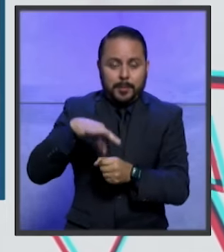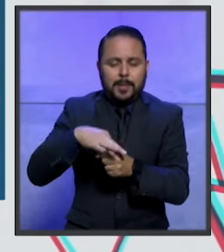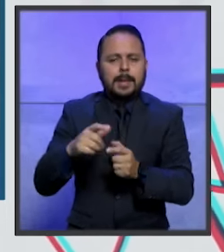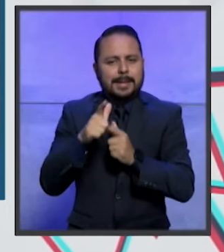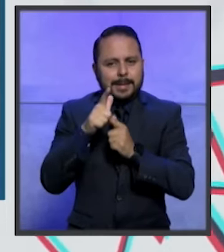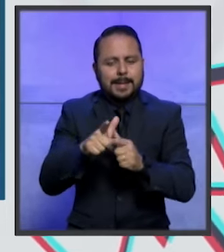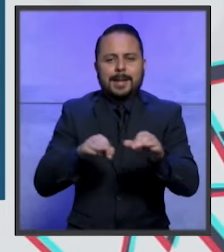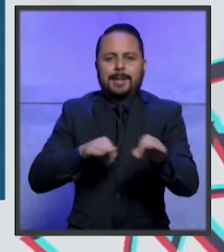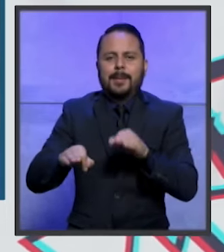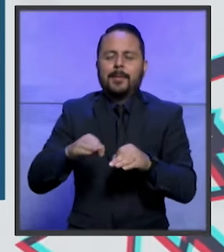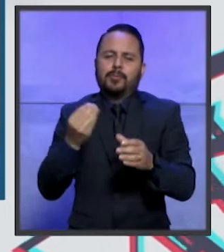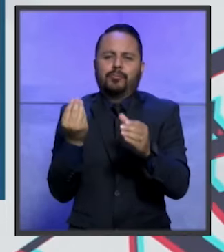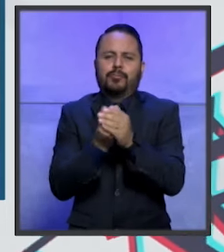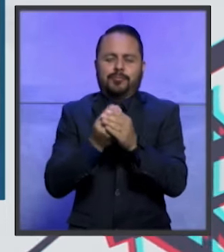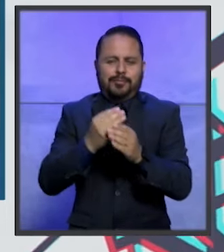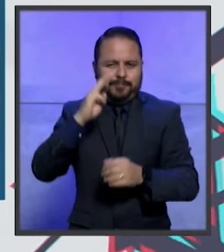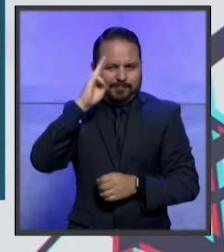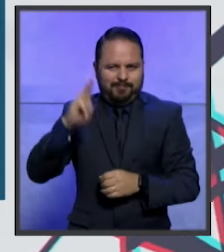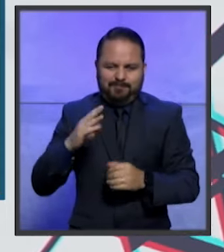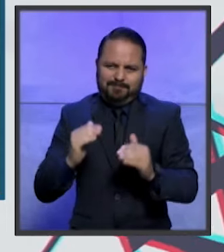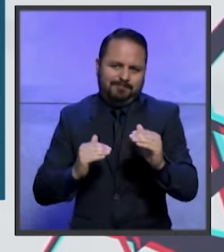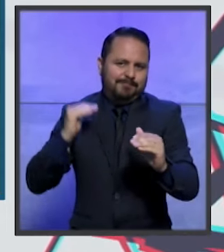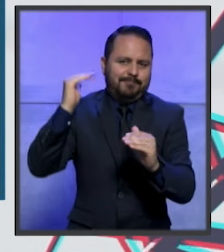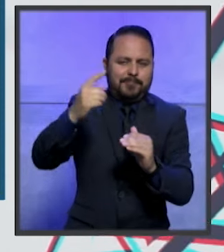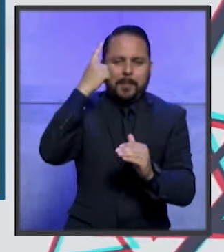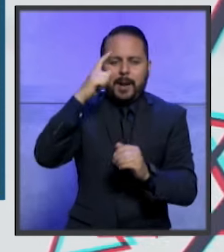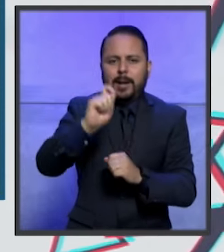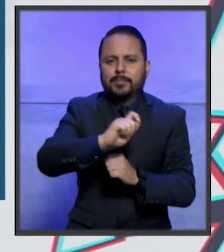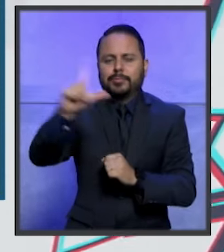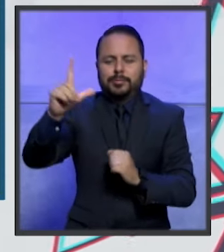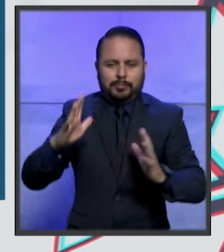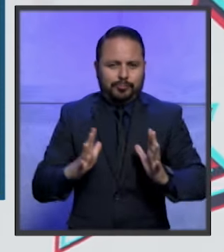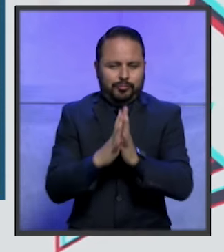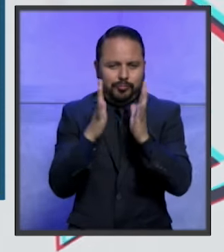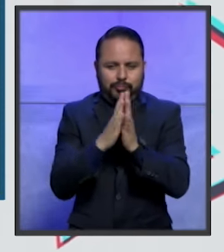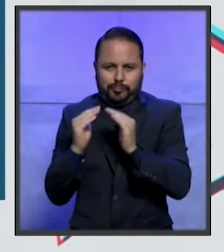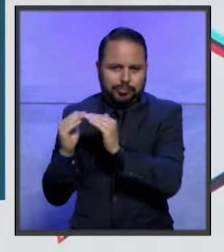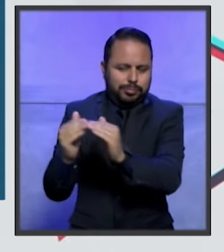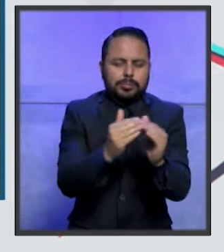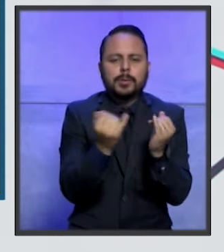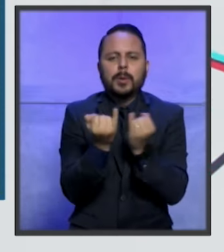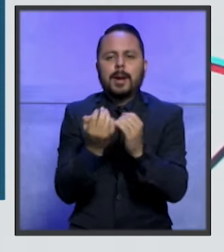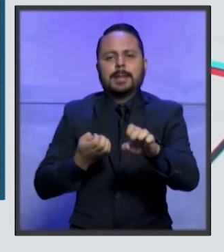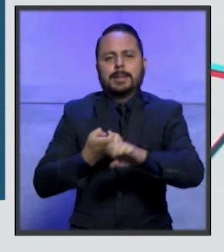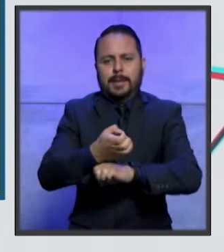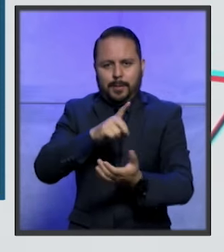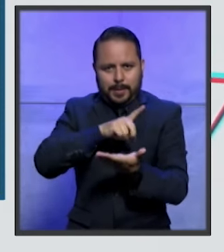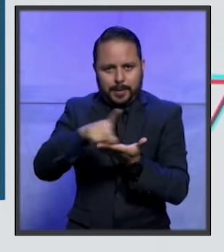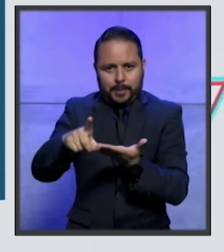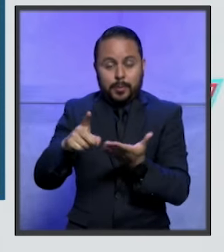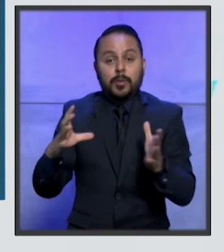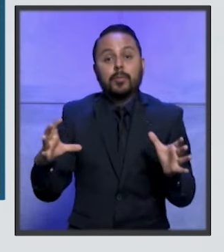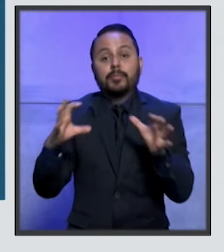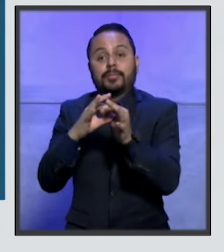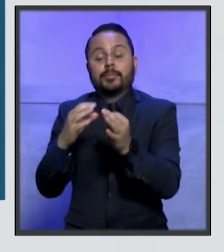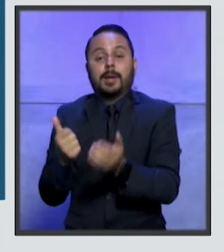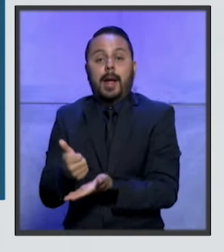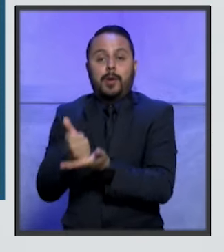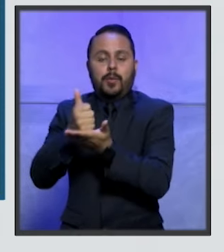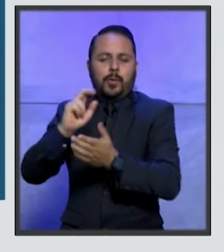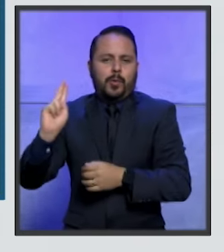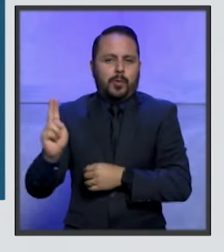continúan los trabajos de la masterc especialización en democracia constitucional y Estado de derecho en coordinación con